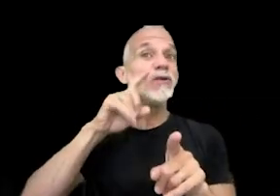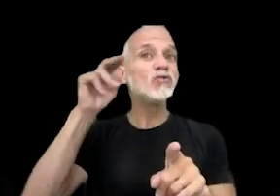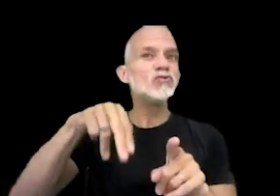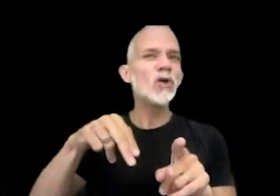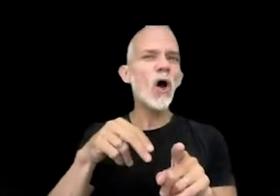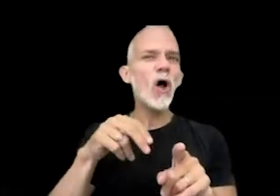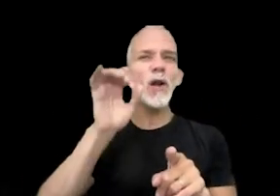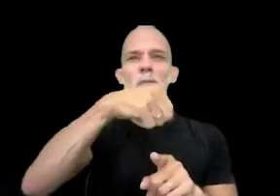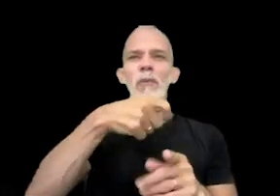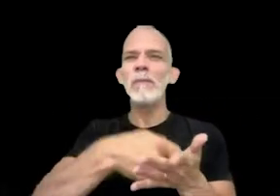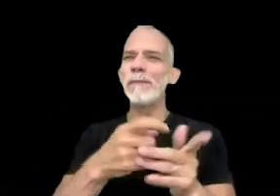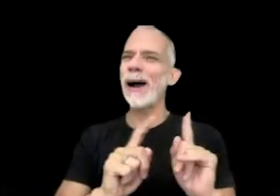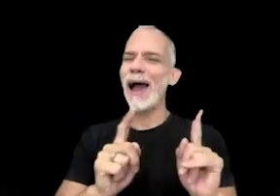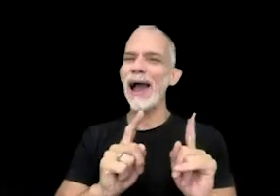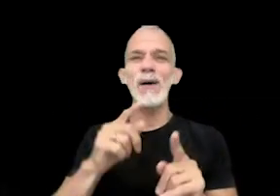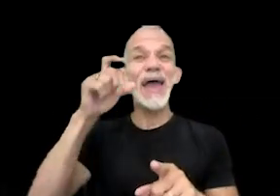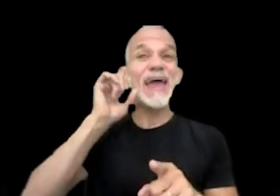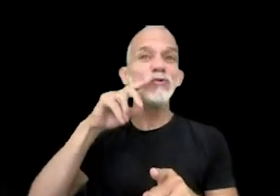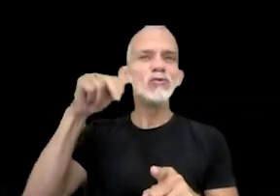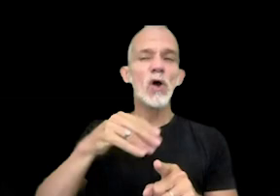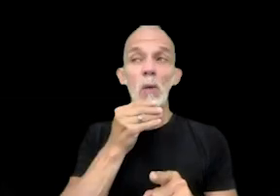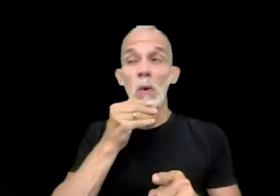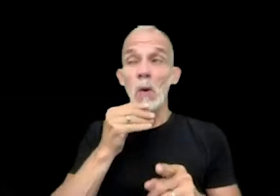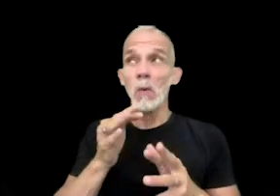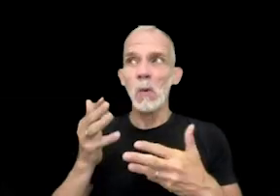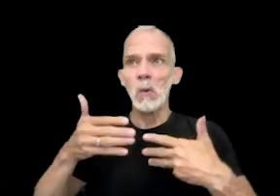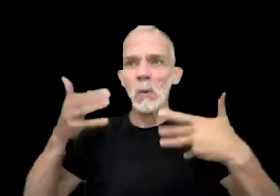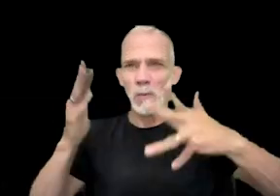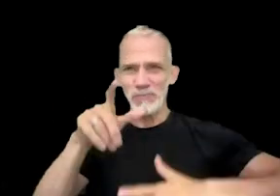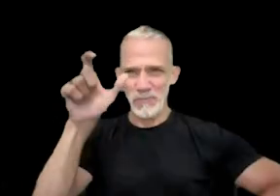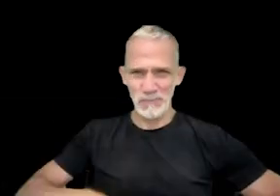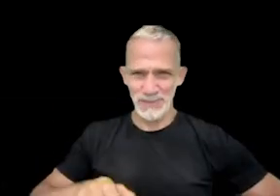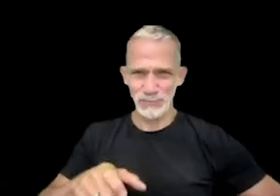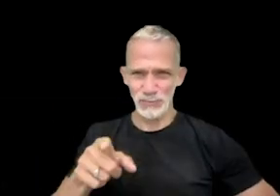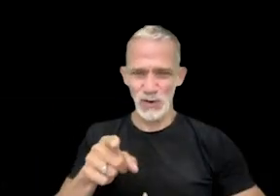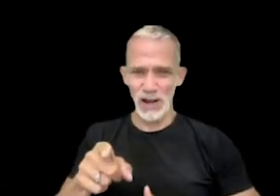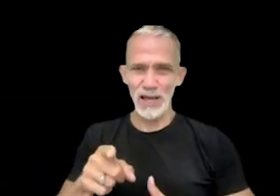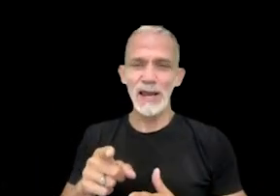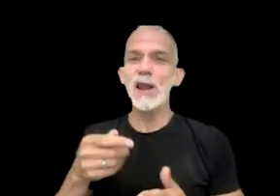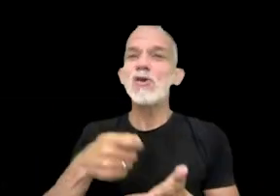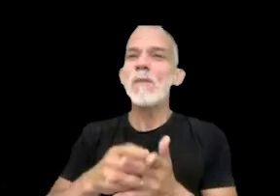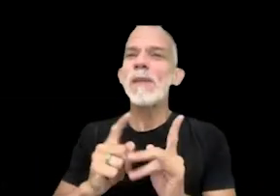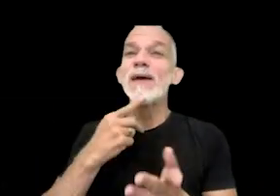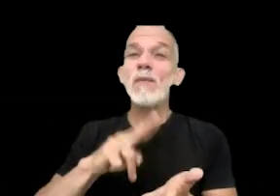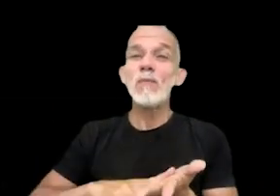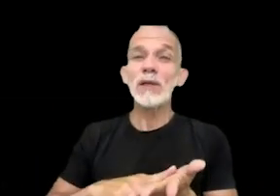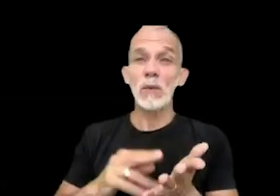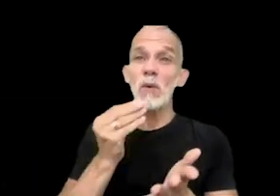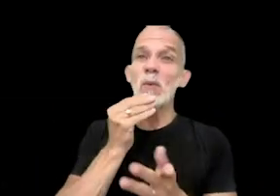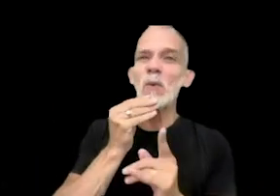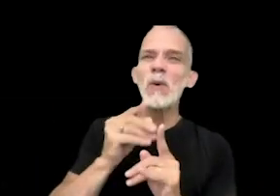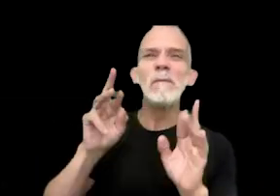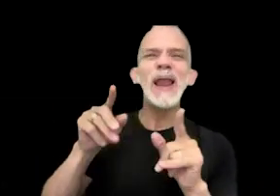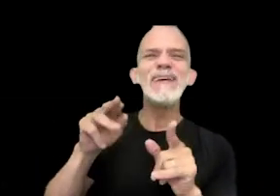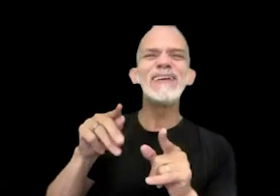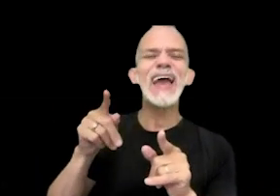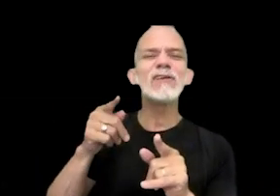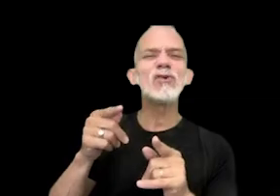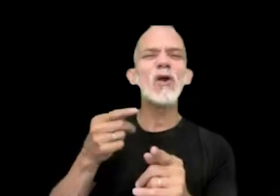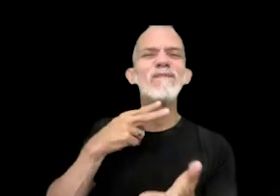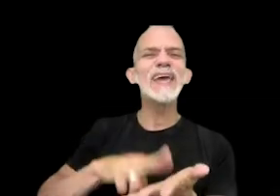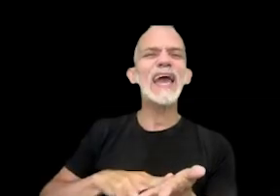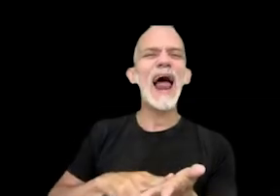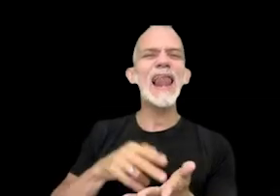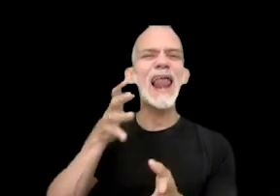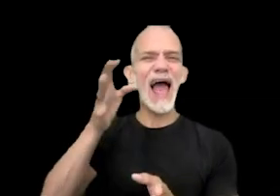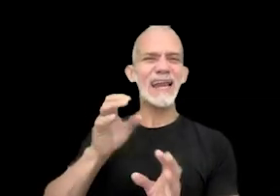no evasión, que el elusor, al cual se le dio el nombre de planificador fiscal